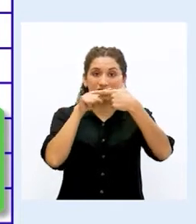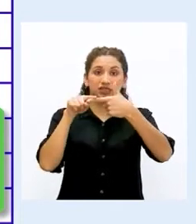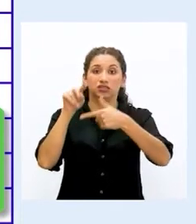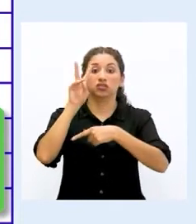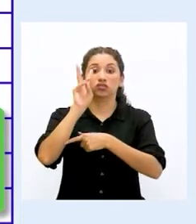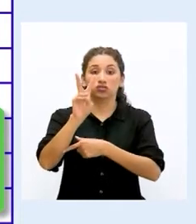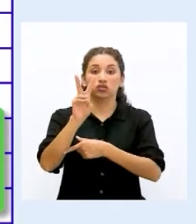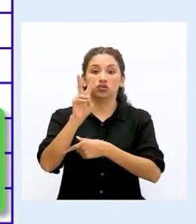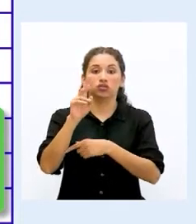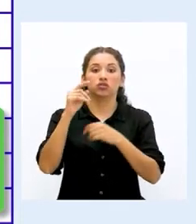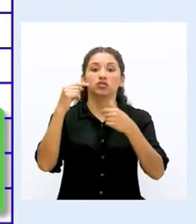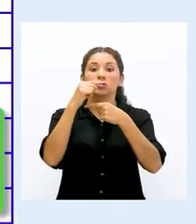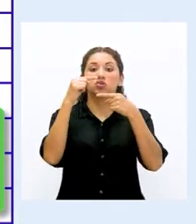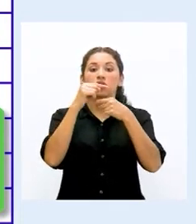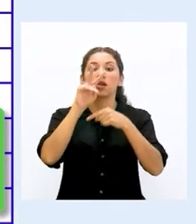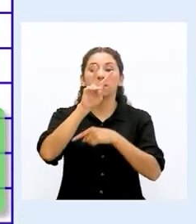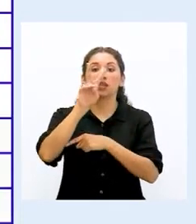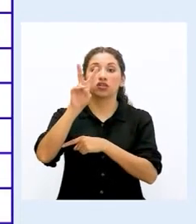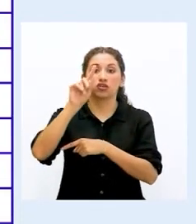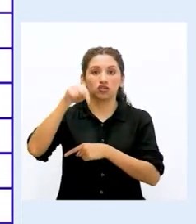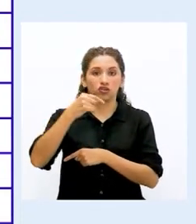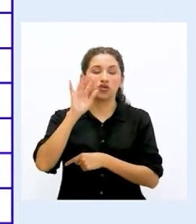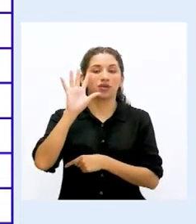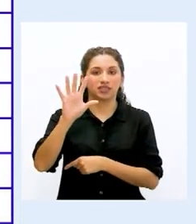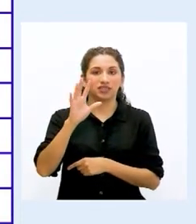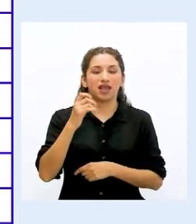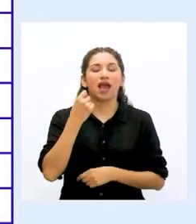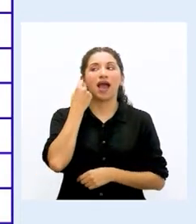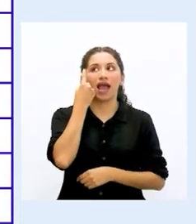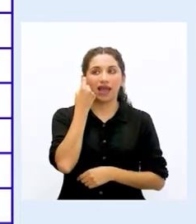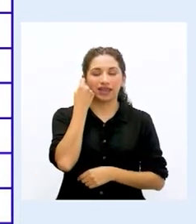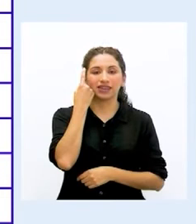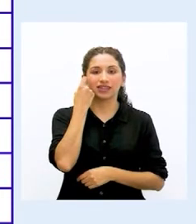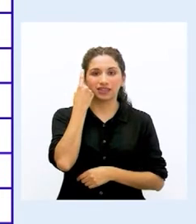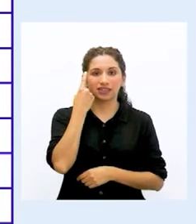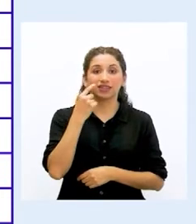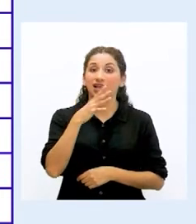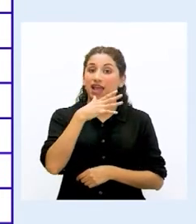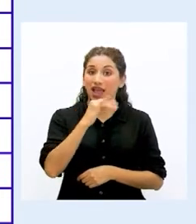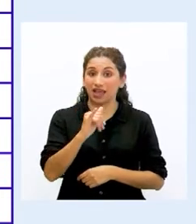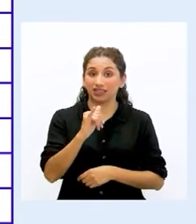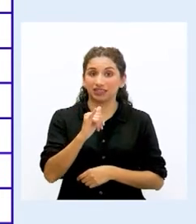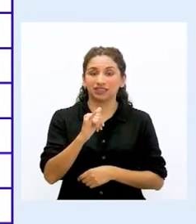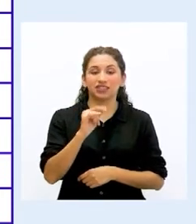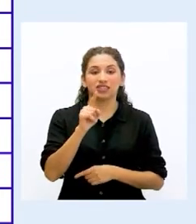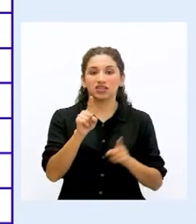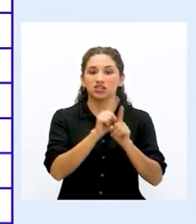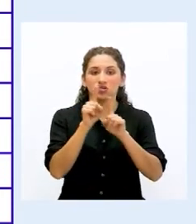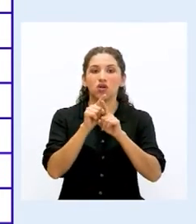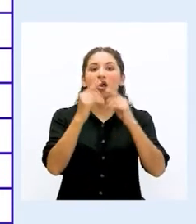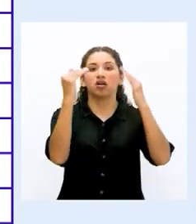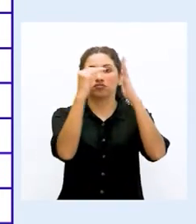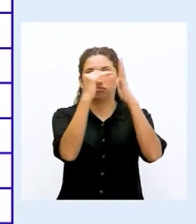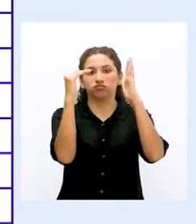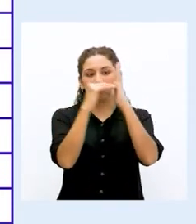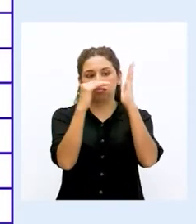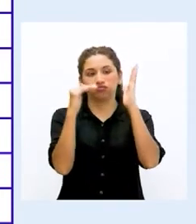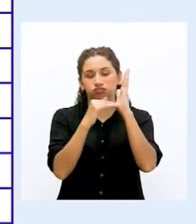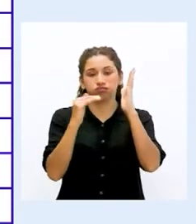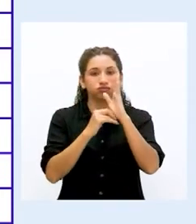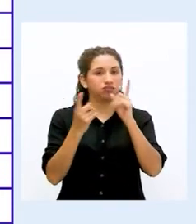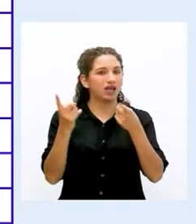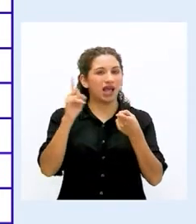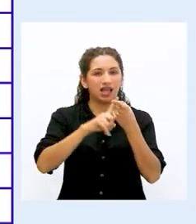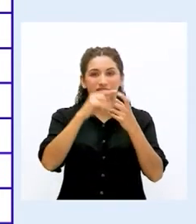a 22,5. Ya veo. Entonces, así vamos completando hasta obtener el último valor,